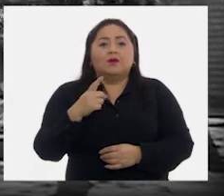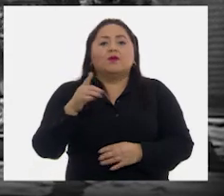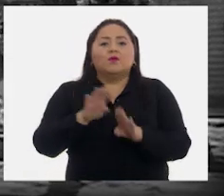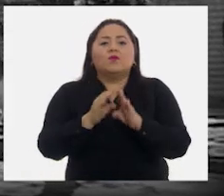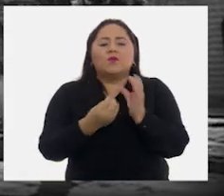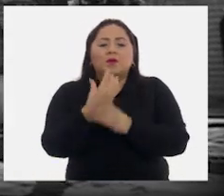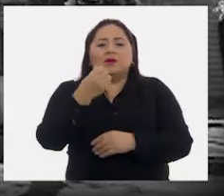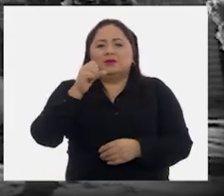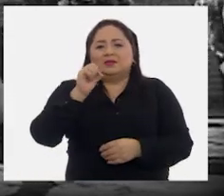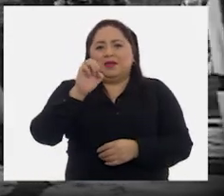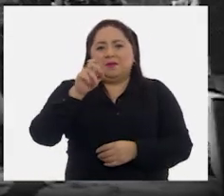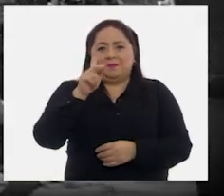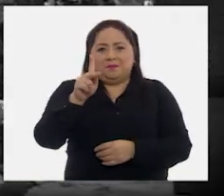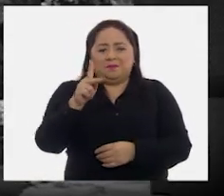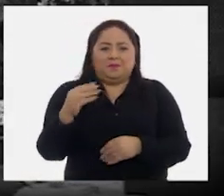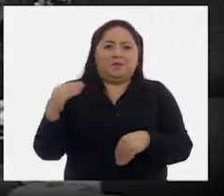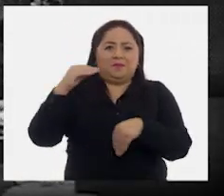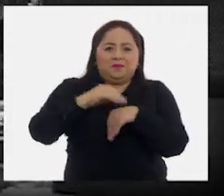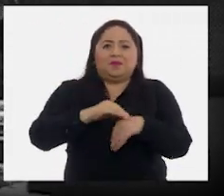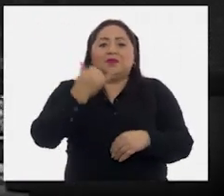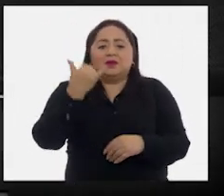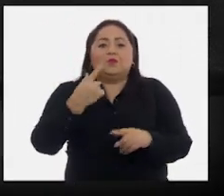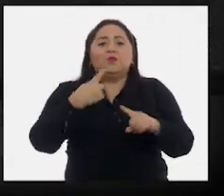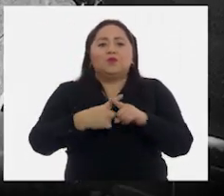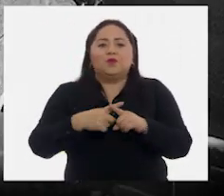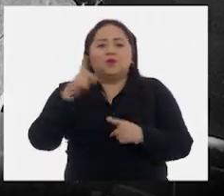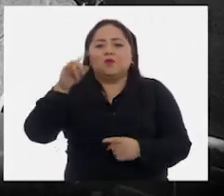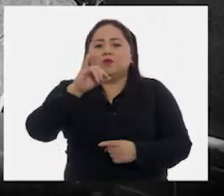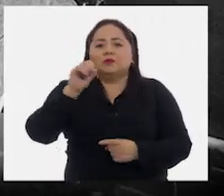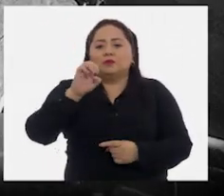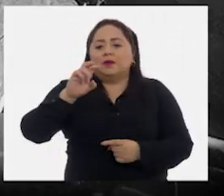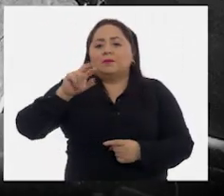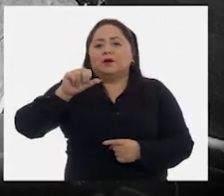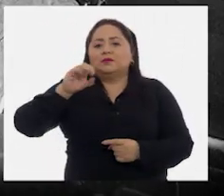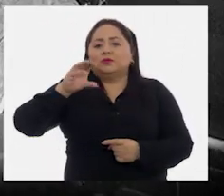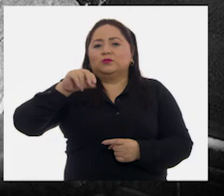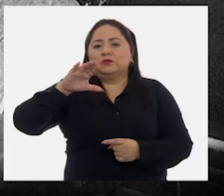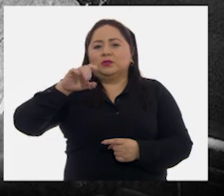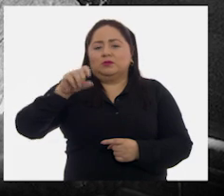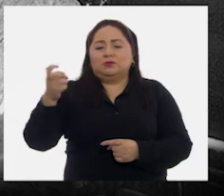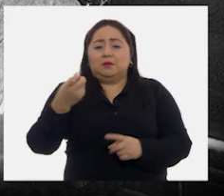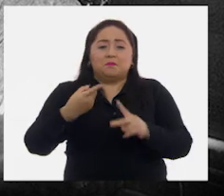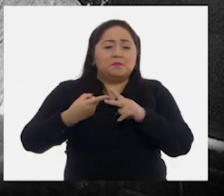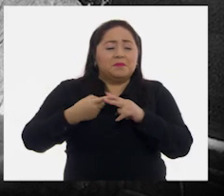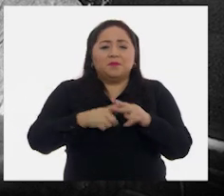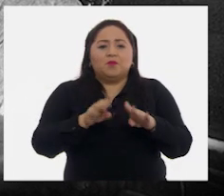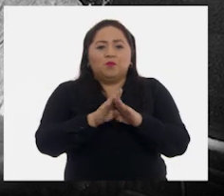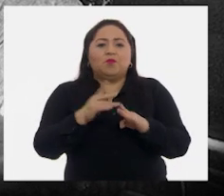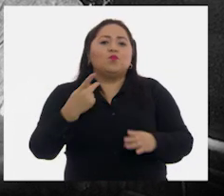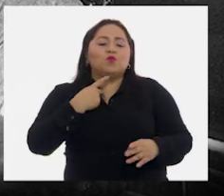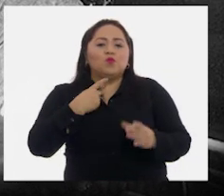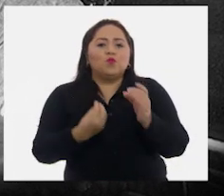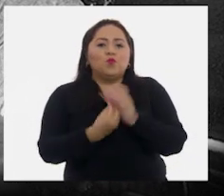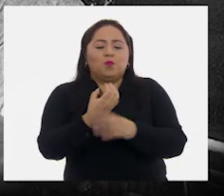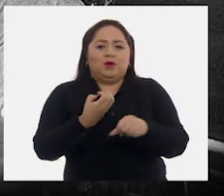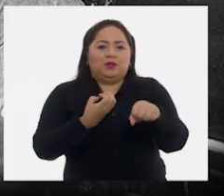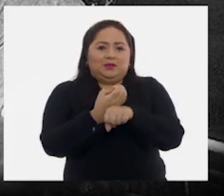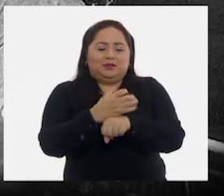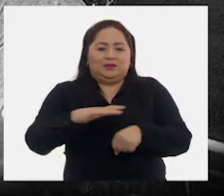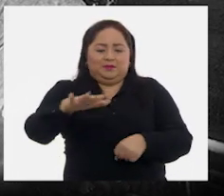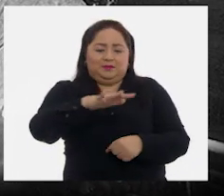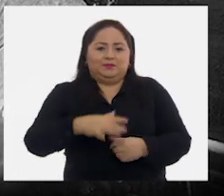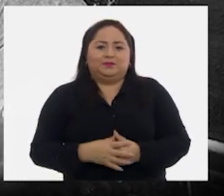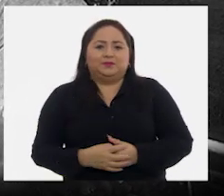creación de la Secretaría de Educación Pública y por iniciativa de José Vasconcelos, que comenzó a concretarse una política de Estado en materia